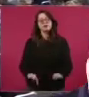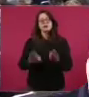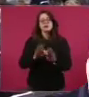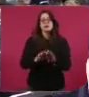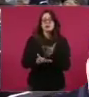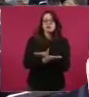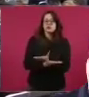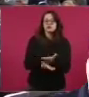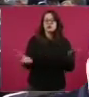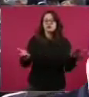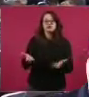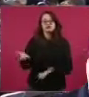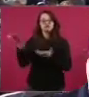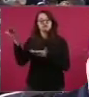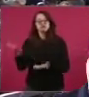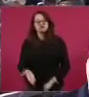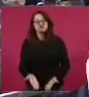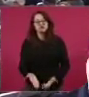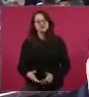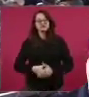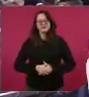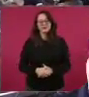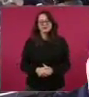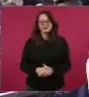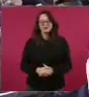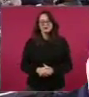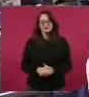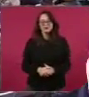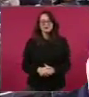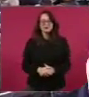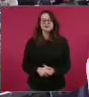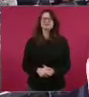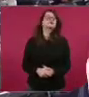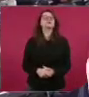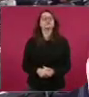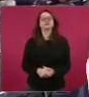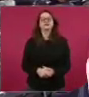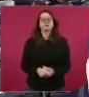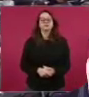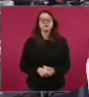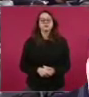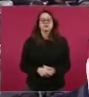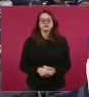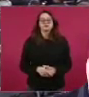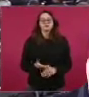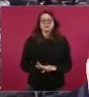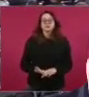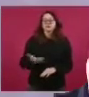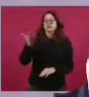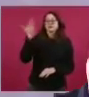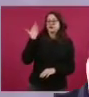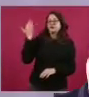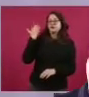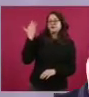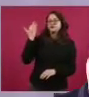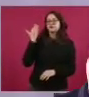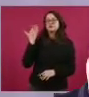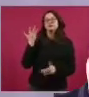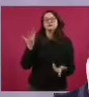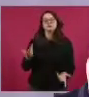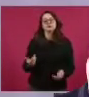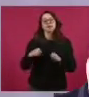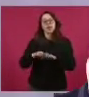aquí presentes. Hace algunas semanas acompañamos el abanderamiento de las delegaciones